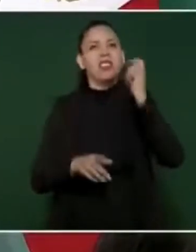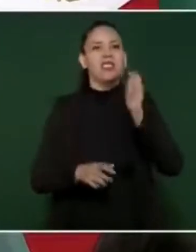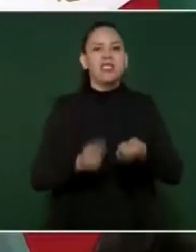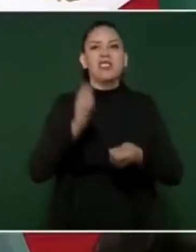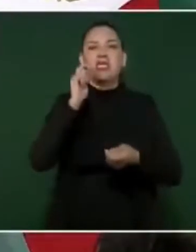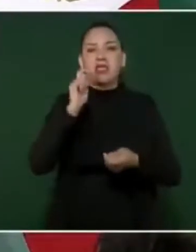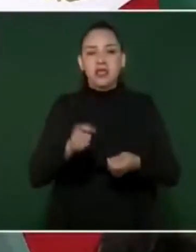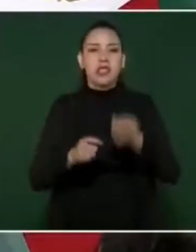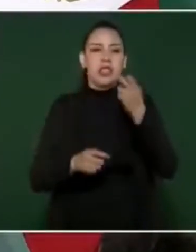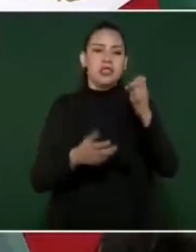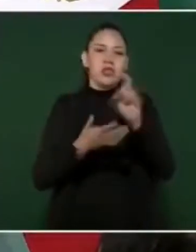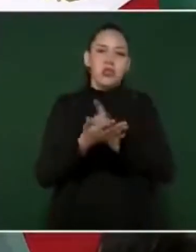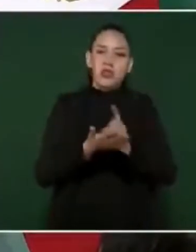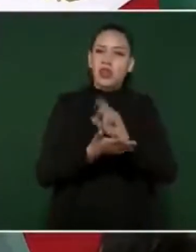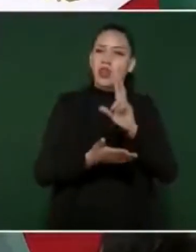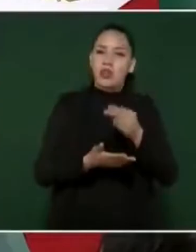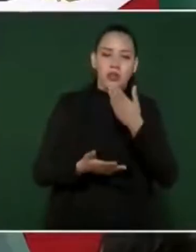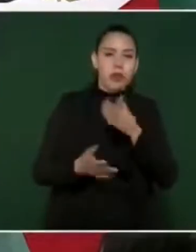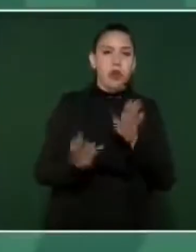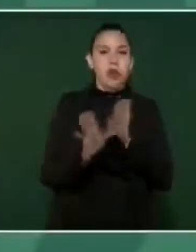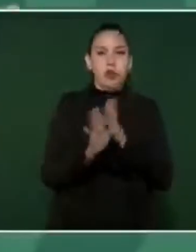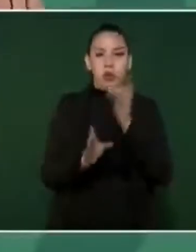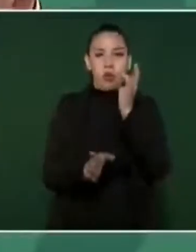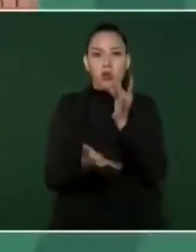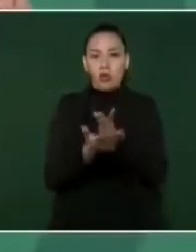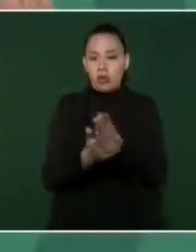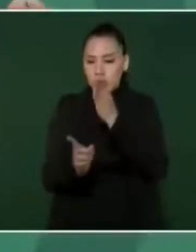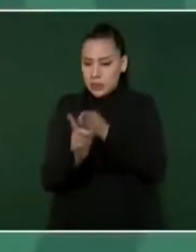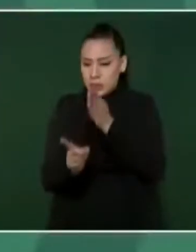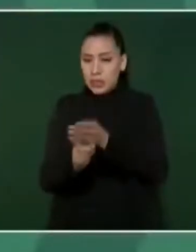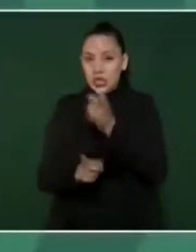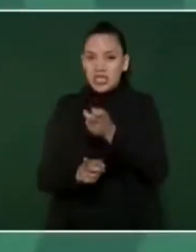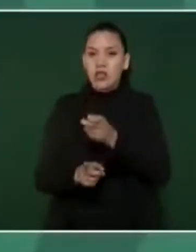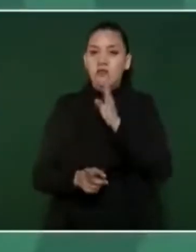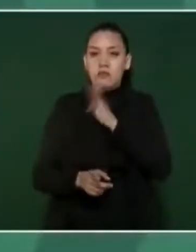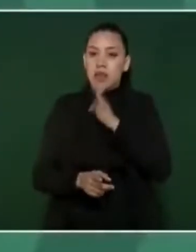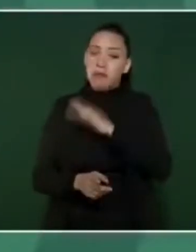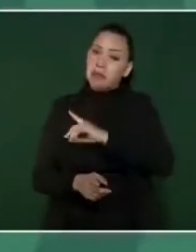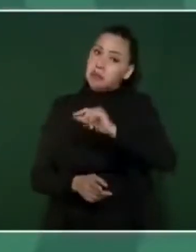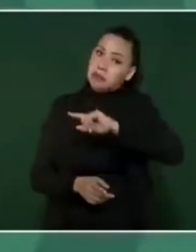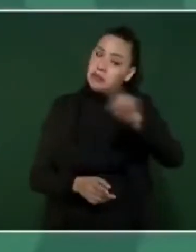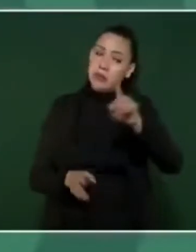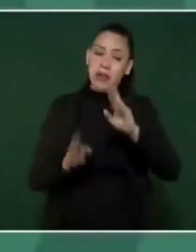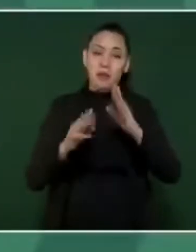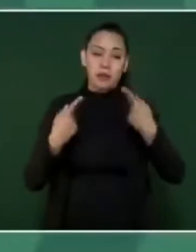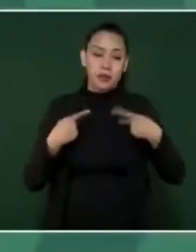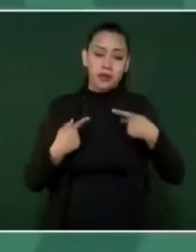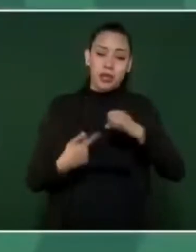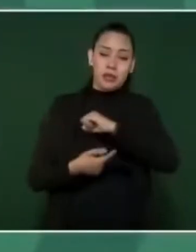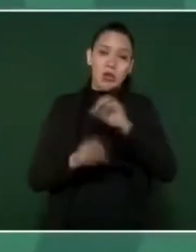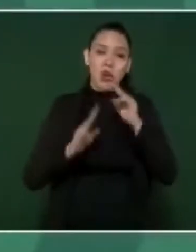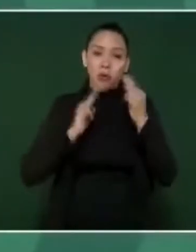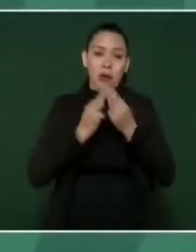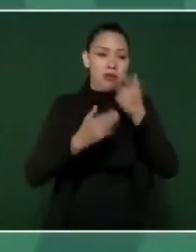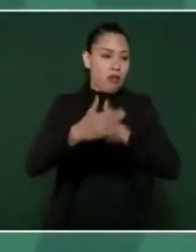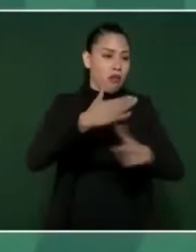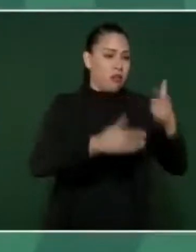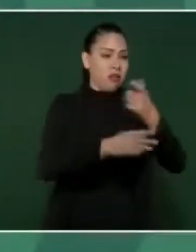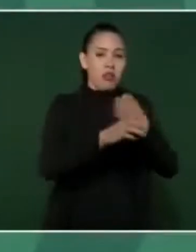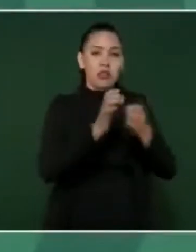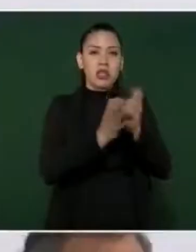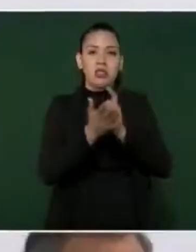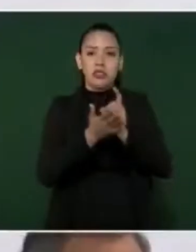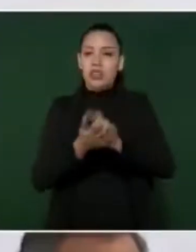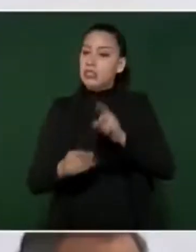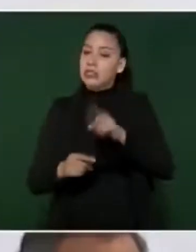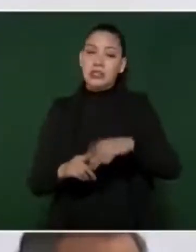a quienes están involucrados en el narcotráfico o cómo vamos a reducir el flujo de precursores químicos o fentanilo, sino también atender lo que es